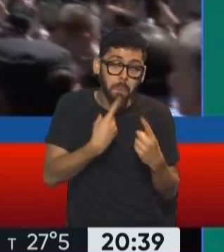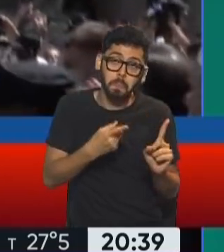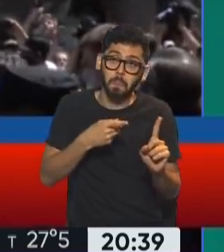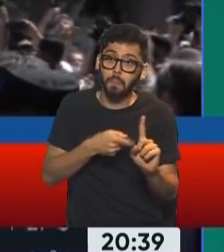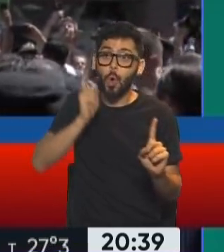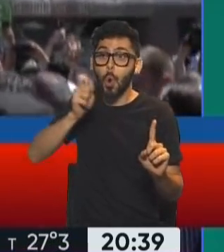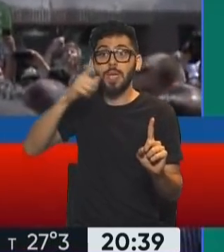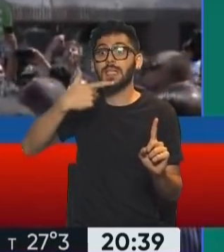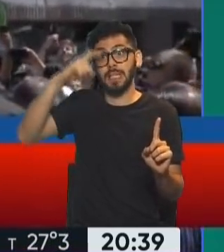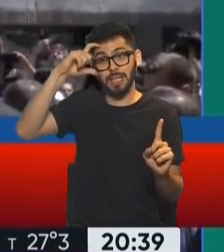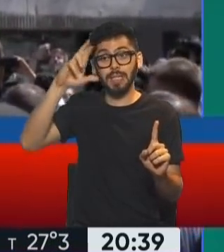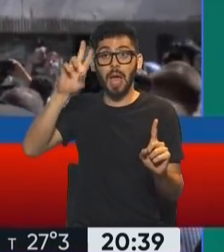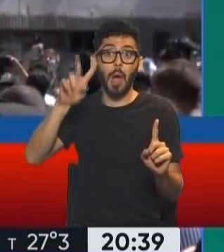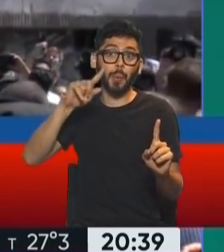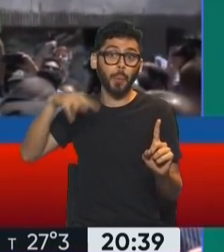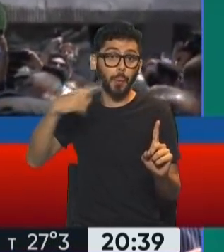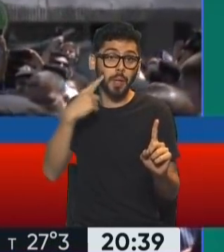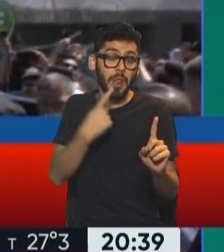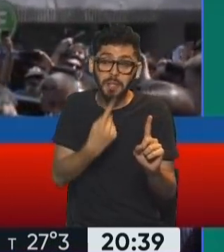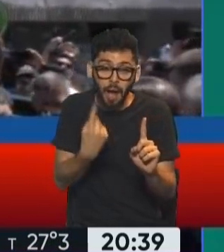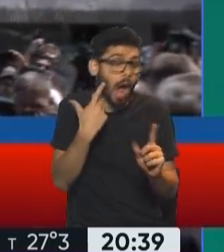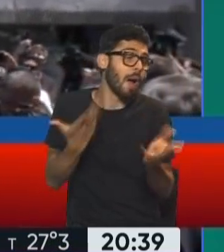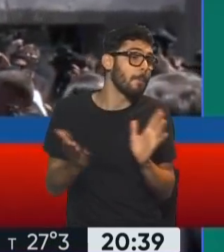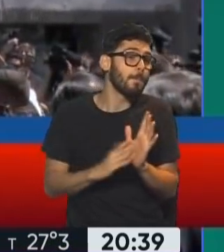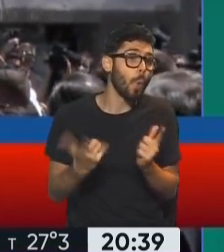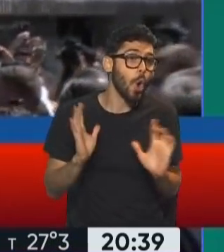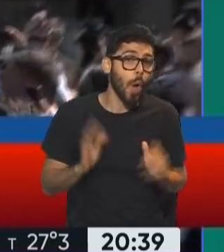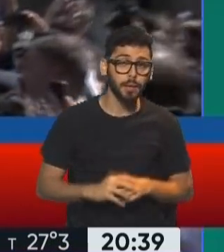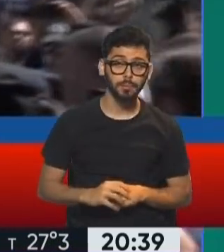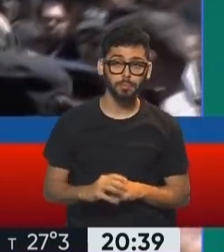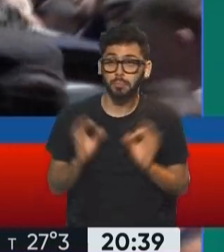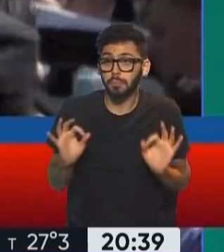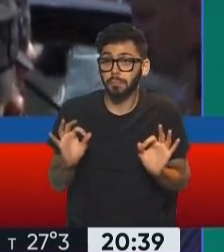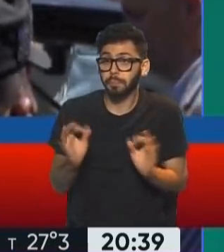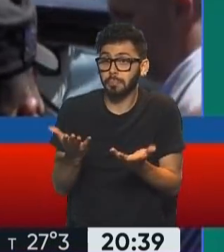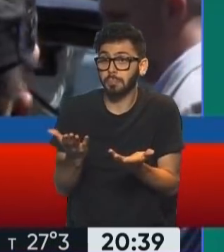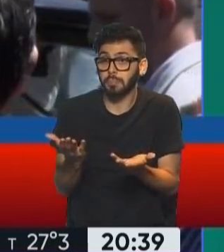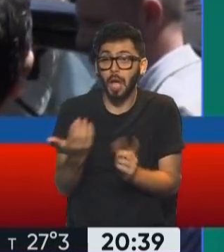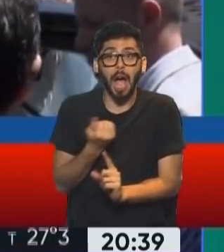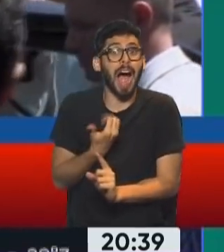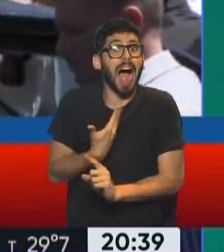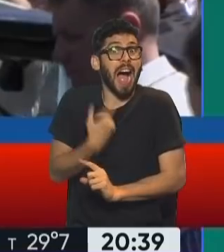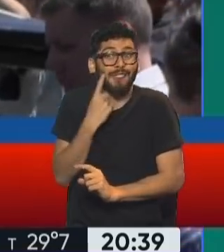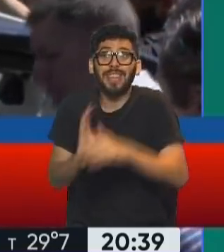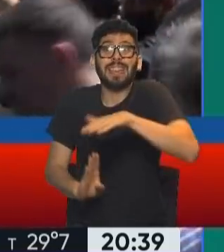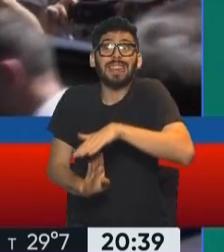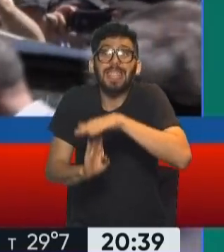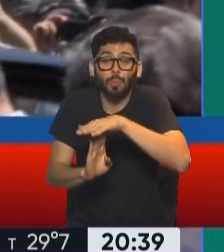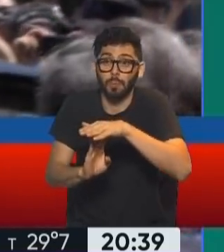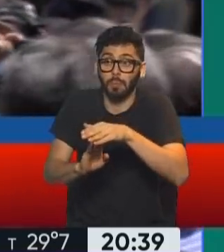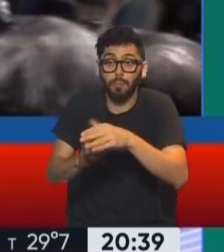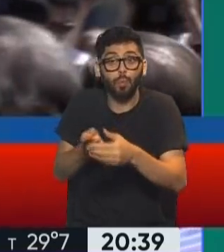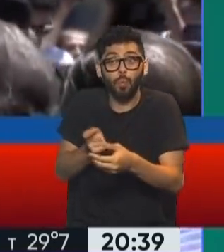resolvió su situación procesal dictándole una falta de mérito. Quien puede lo más, puede lo menos. Si la actual titular de la AFI era una causa